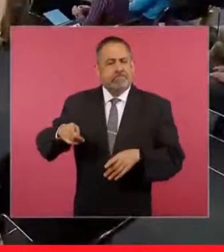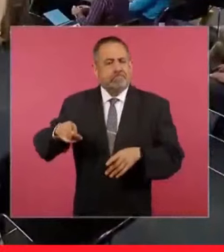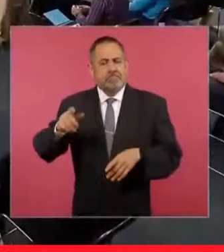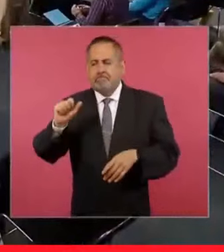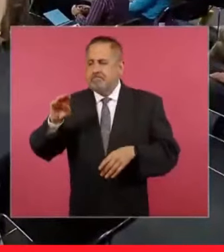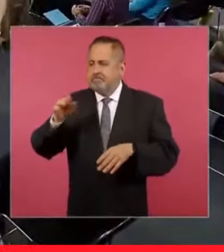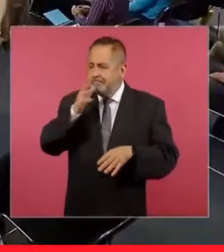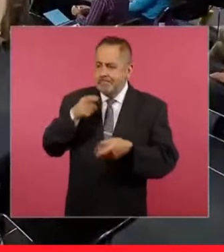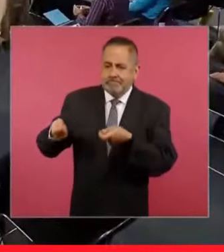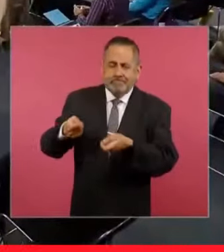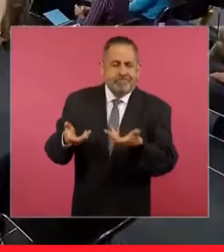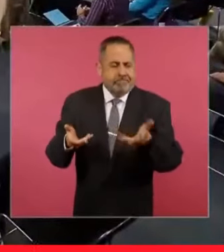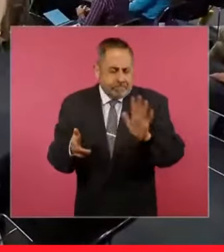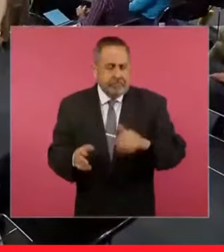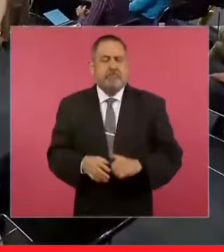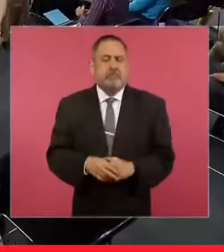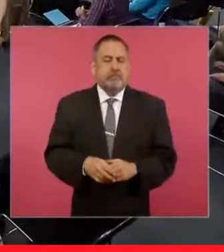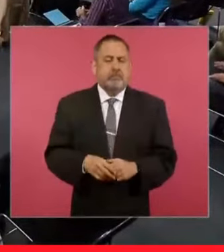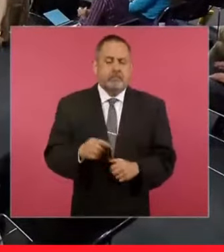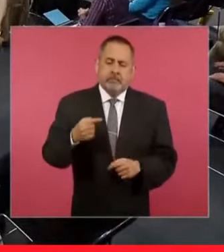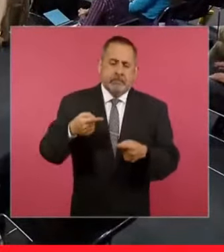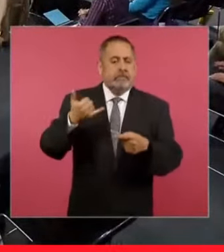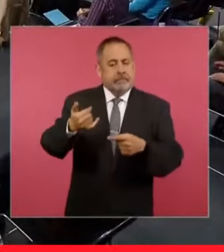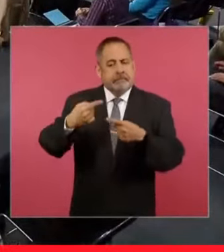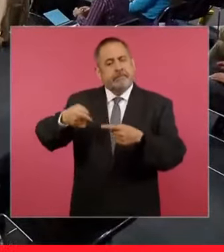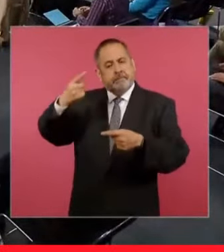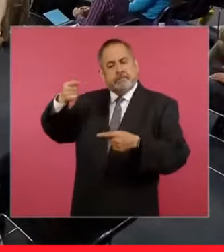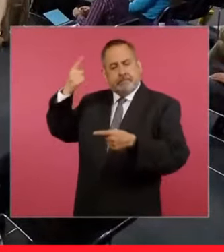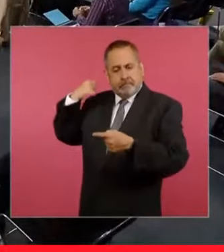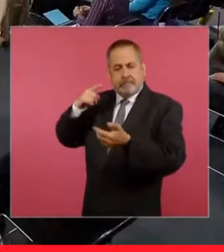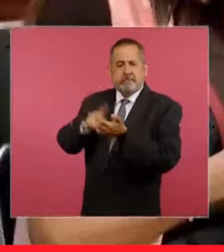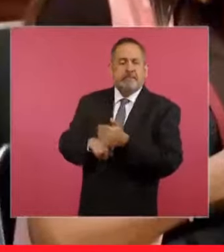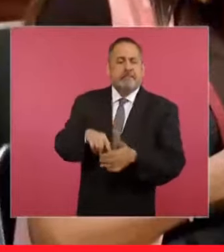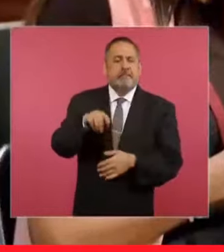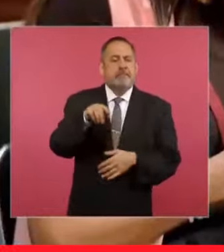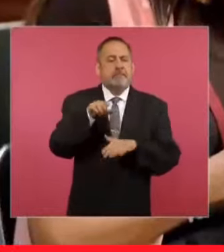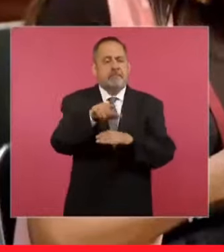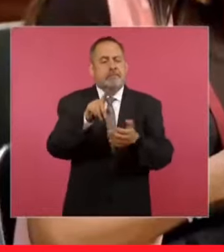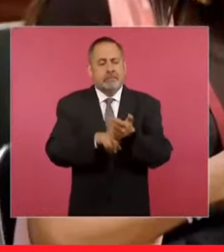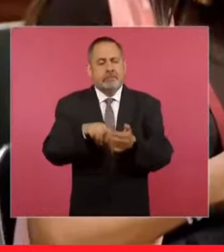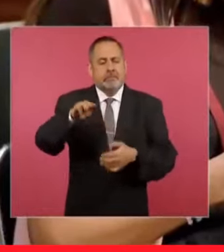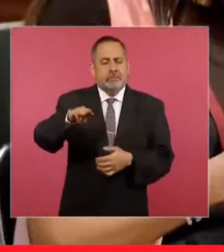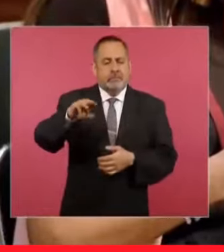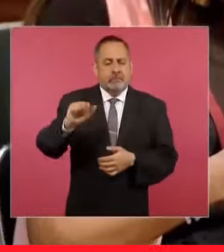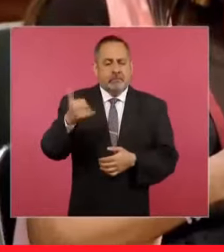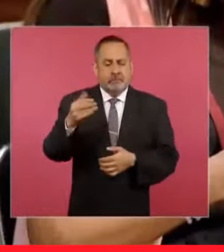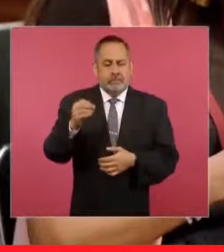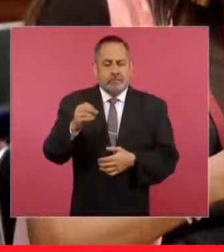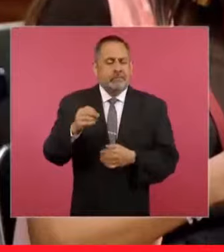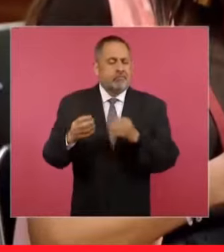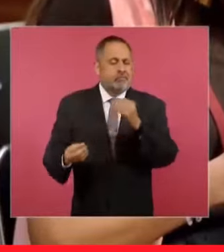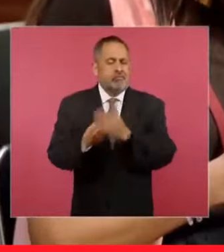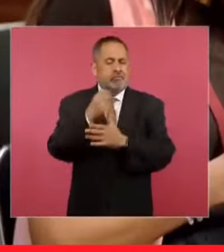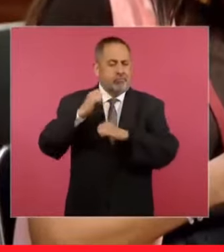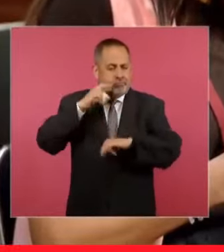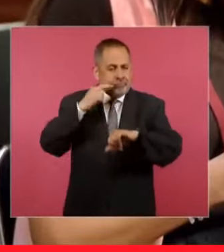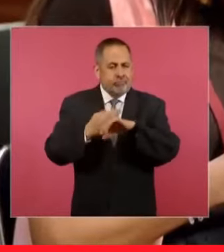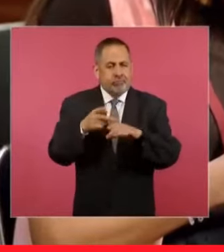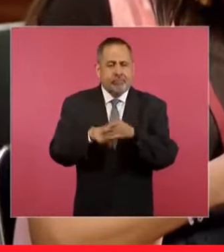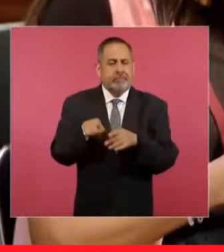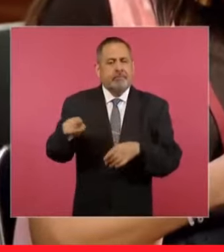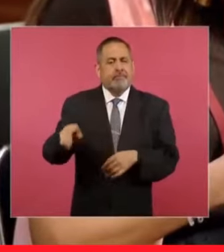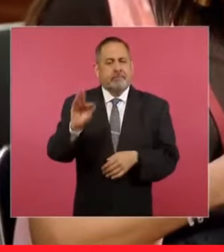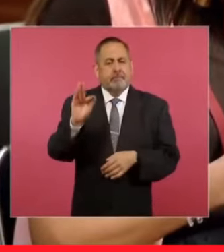Sí y ap varias semanas antes el tema lo del Mayo que había sido con nuevos cargos por el tema del tráfico del